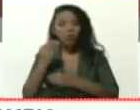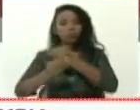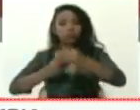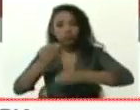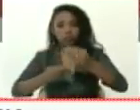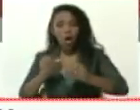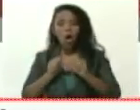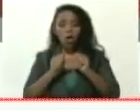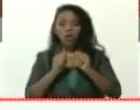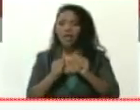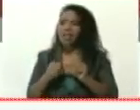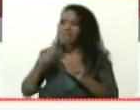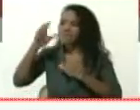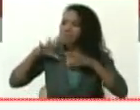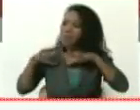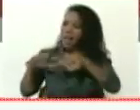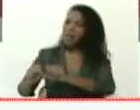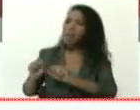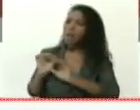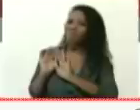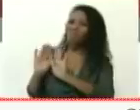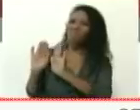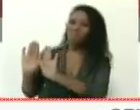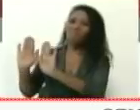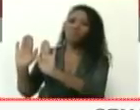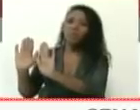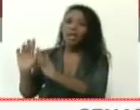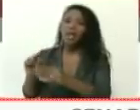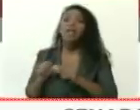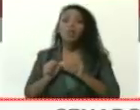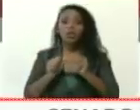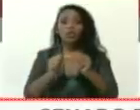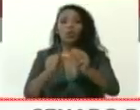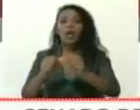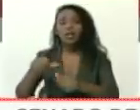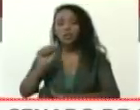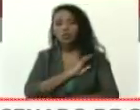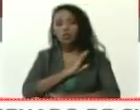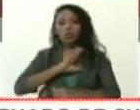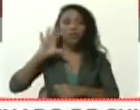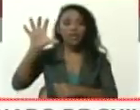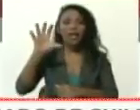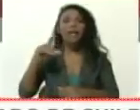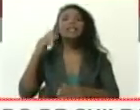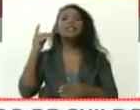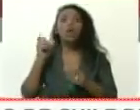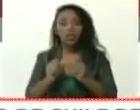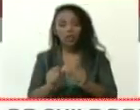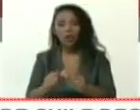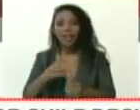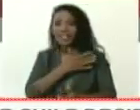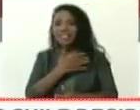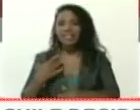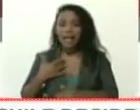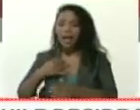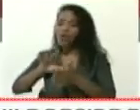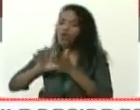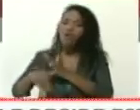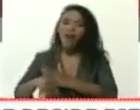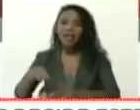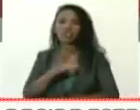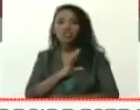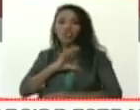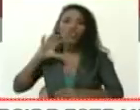el imperialismo y mantener nuestra soberanía. Pero ahí siguen arrebatándole la soberanía a nuestros pueblos. Caso de